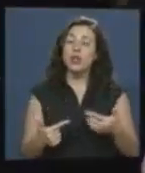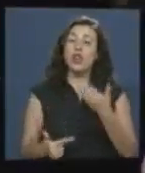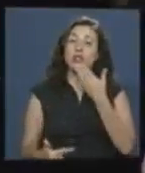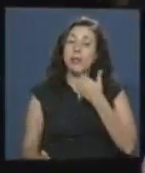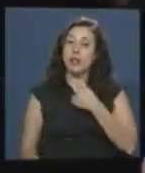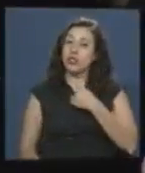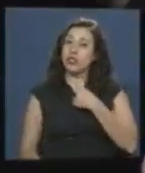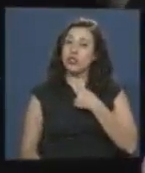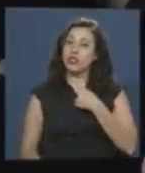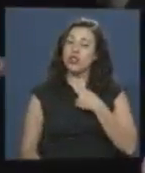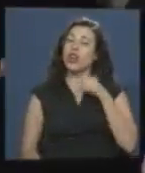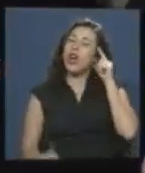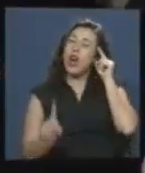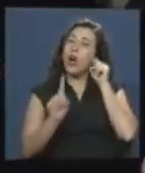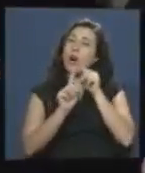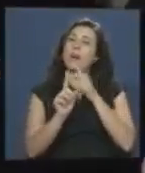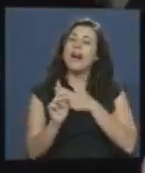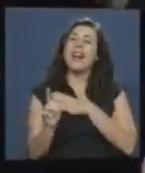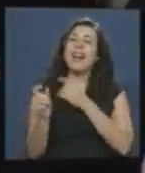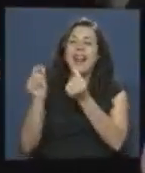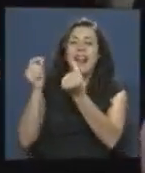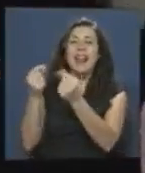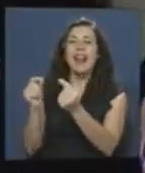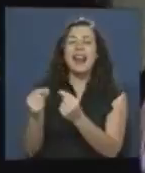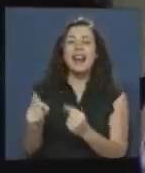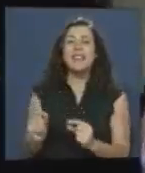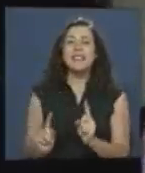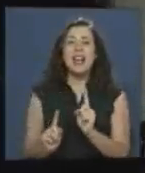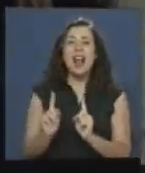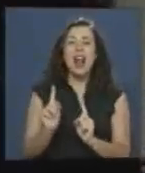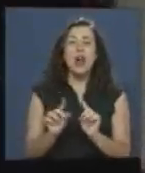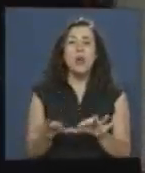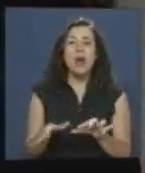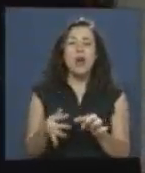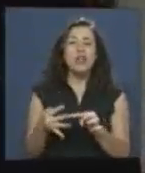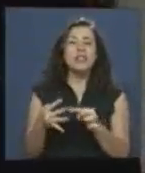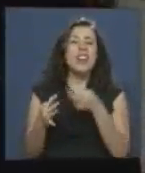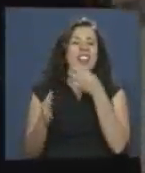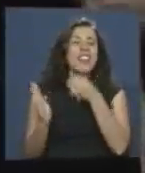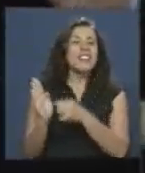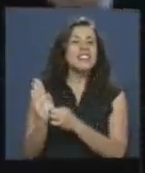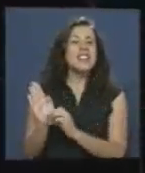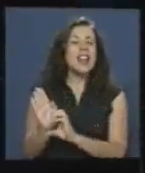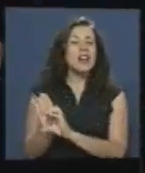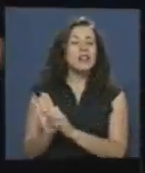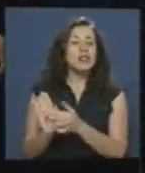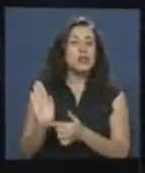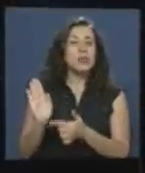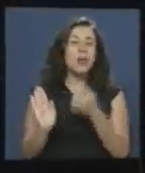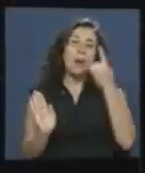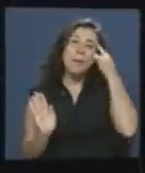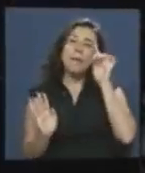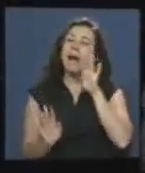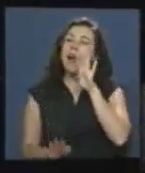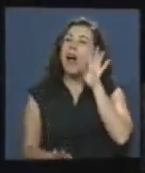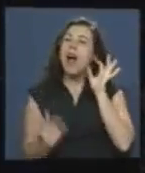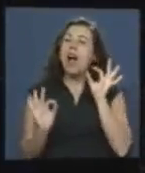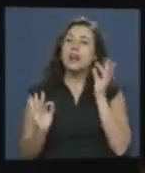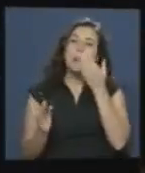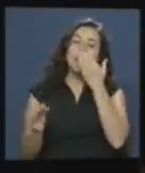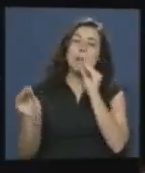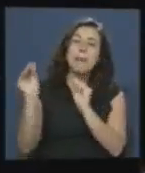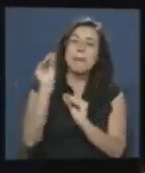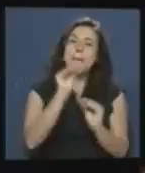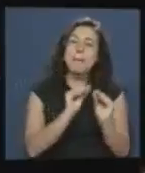incluyo, cuyo propósito era revisar algunos aspectos de la Carta Fundamental con el fin de actualizarla y